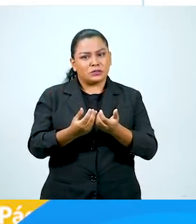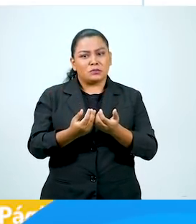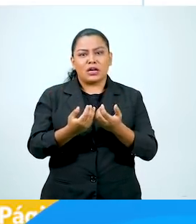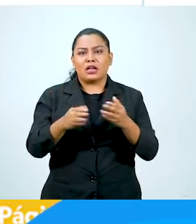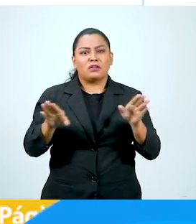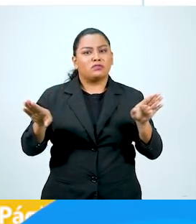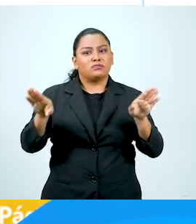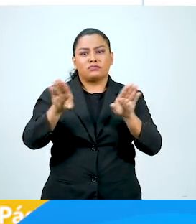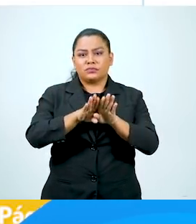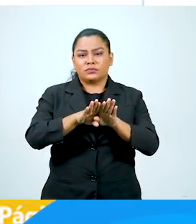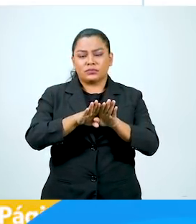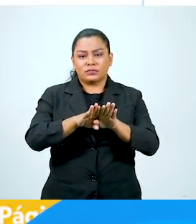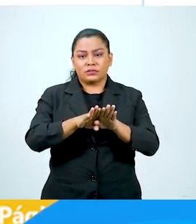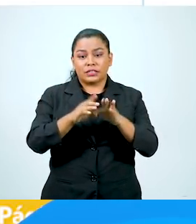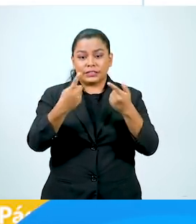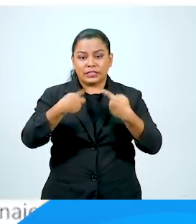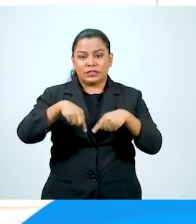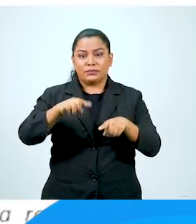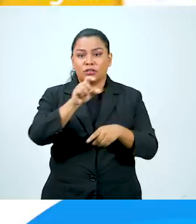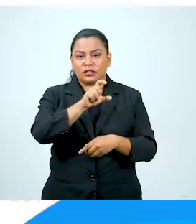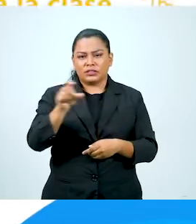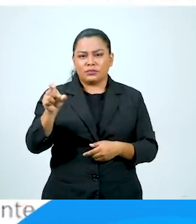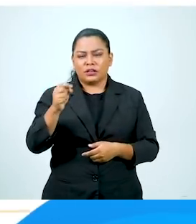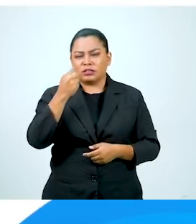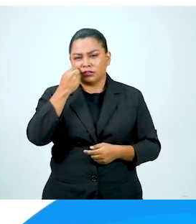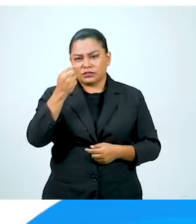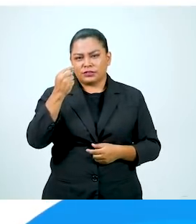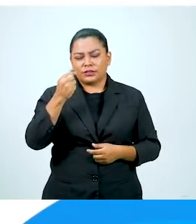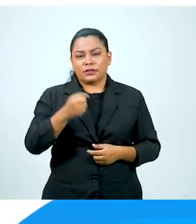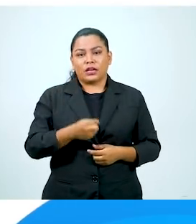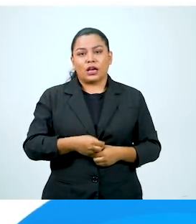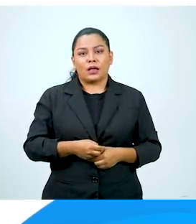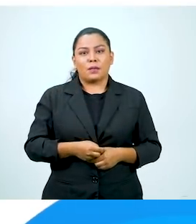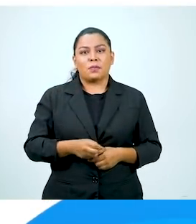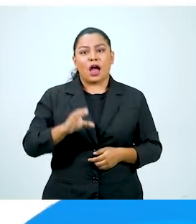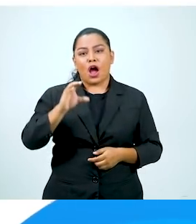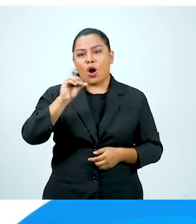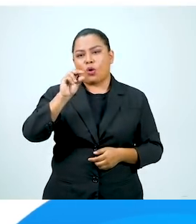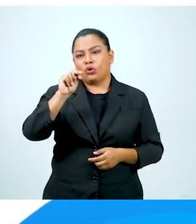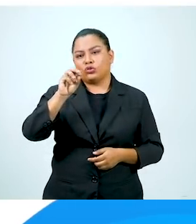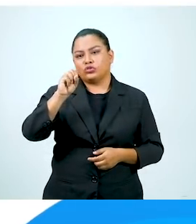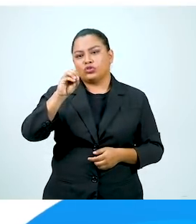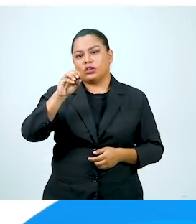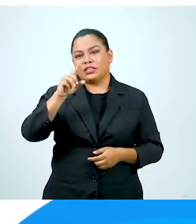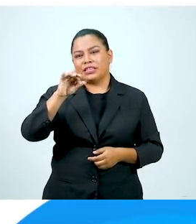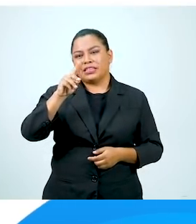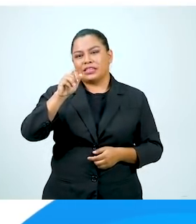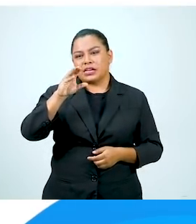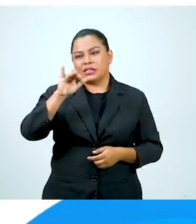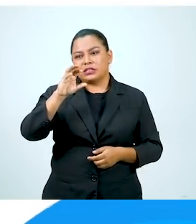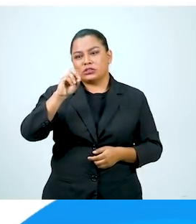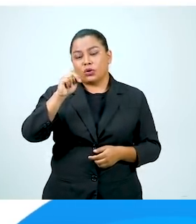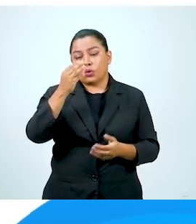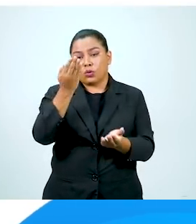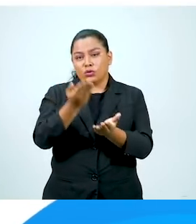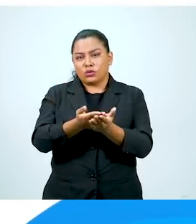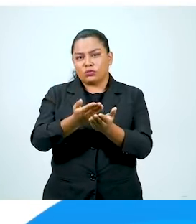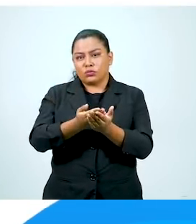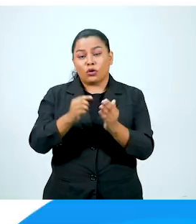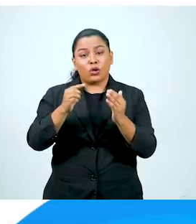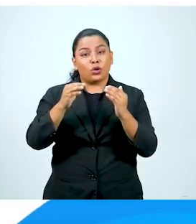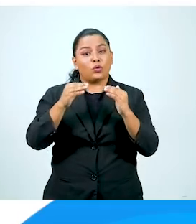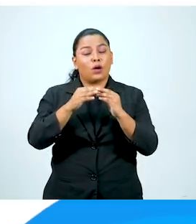el cierre de la secuencia semanal, se encuentra el apartado de la consolidación, con el respectivo propósito